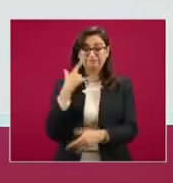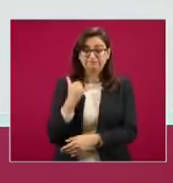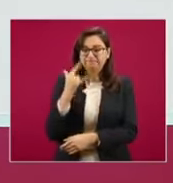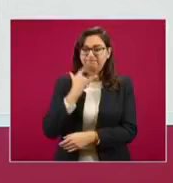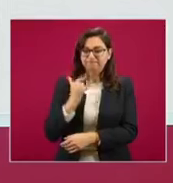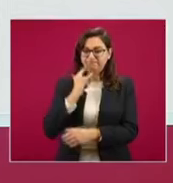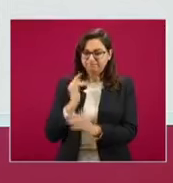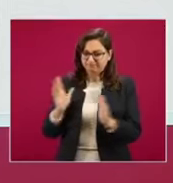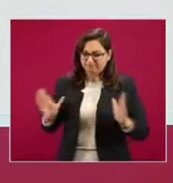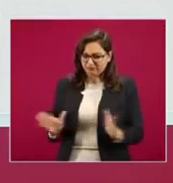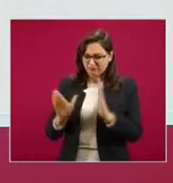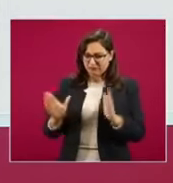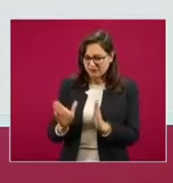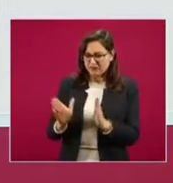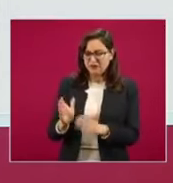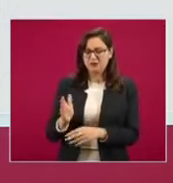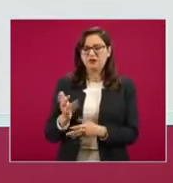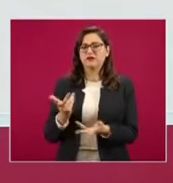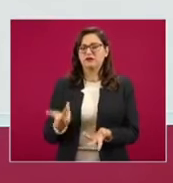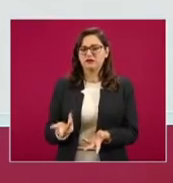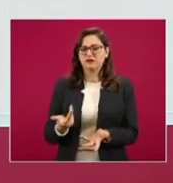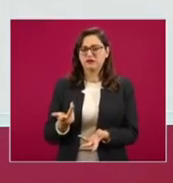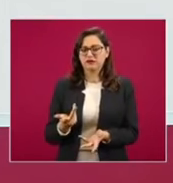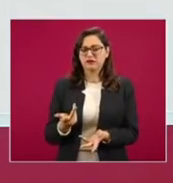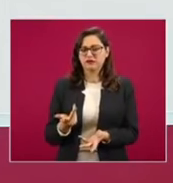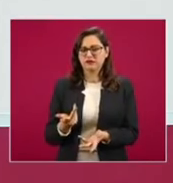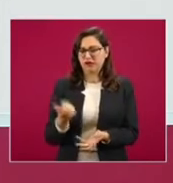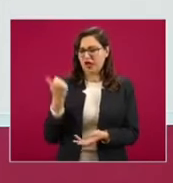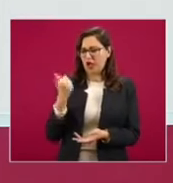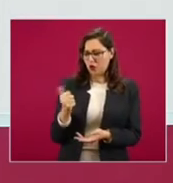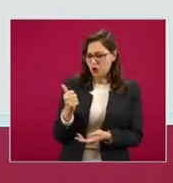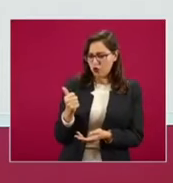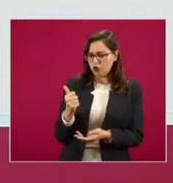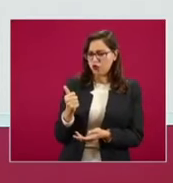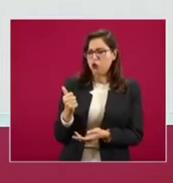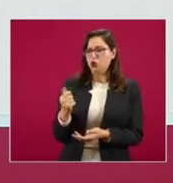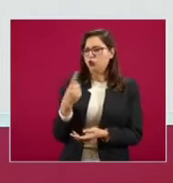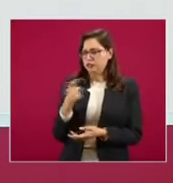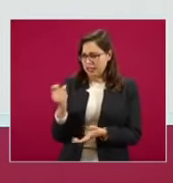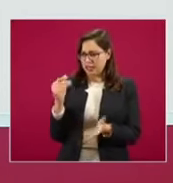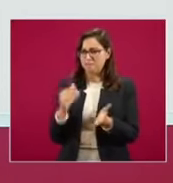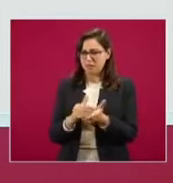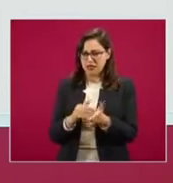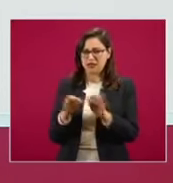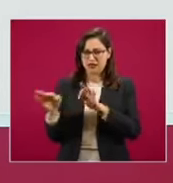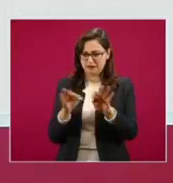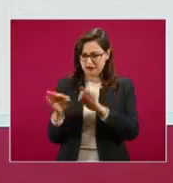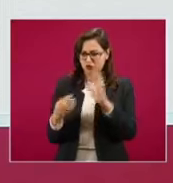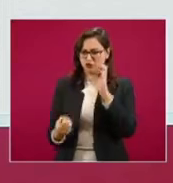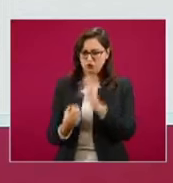e agosto como 100000 nuevos empleos